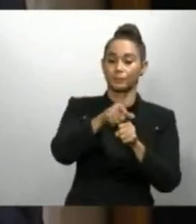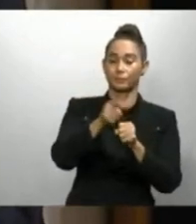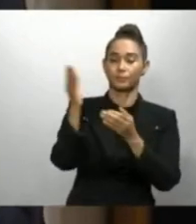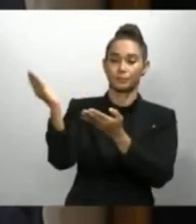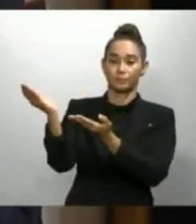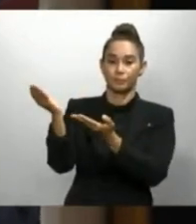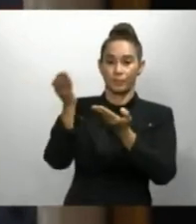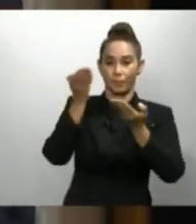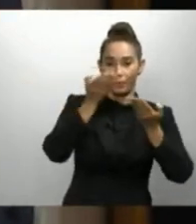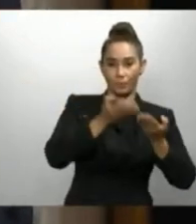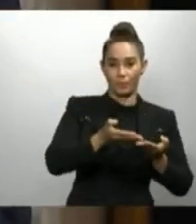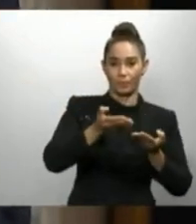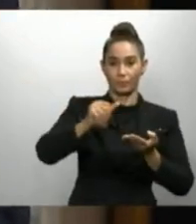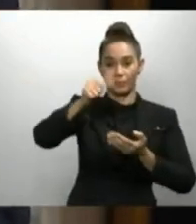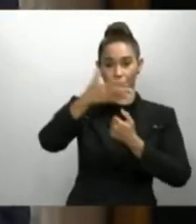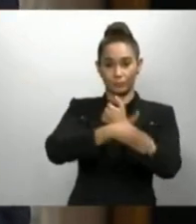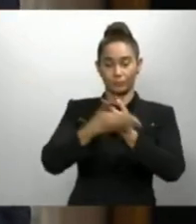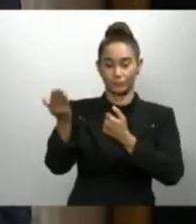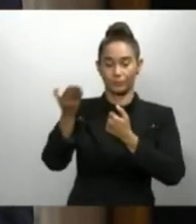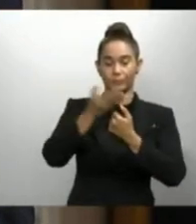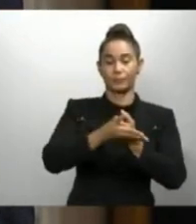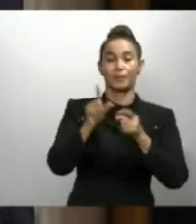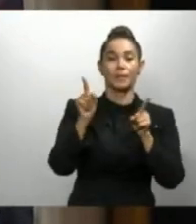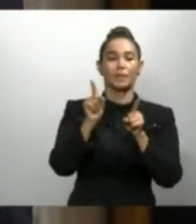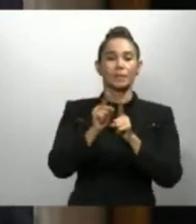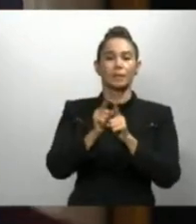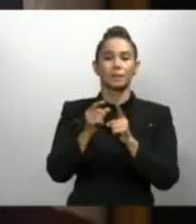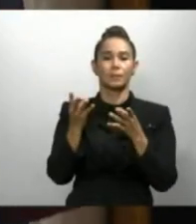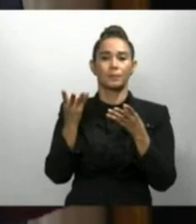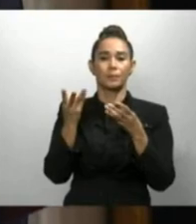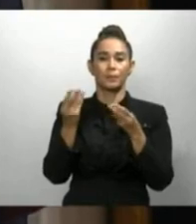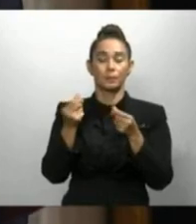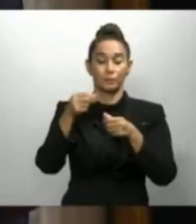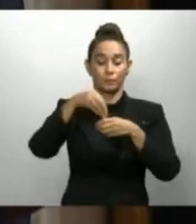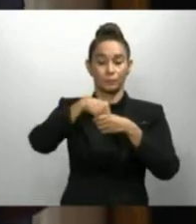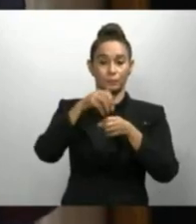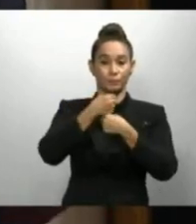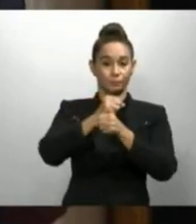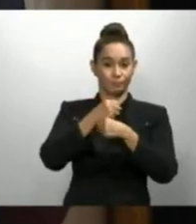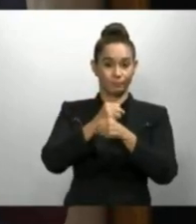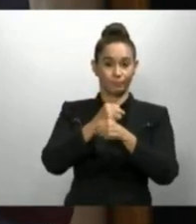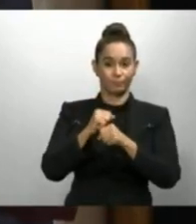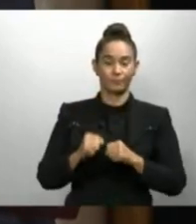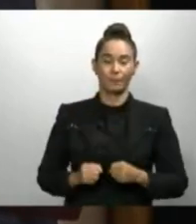importados y el volumen de bienes producidos.